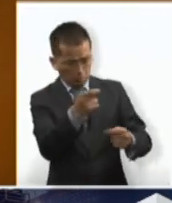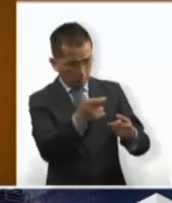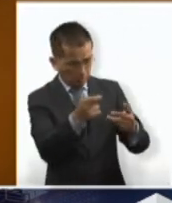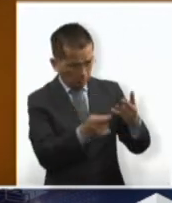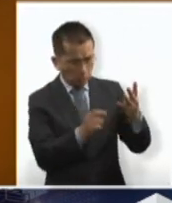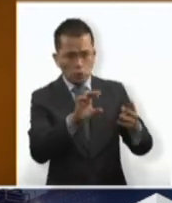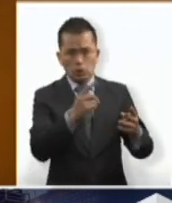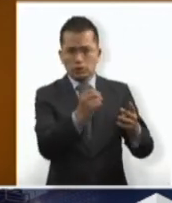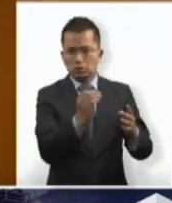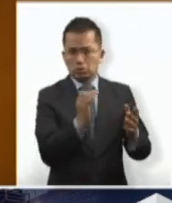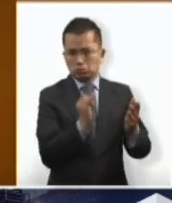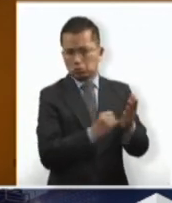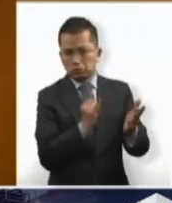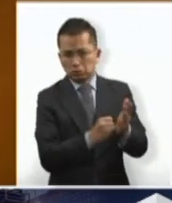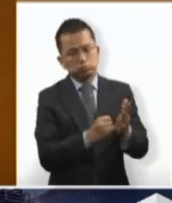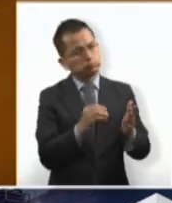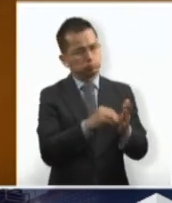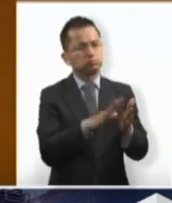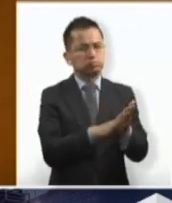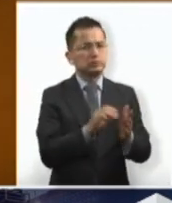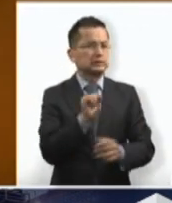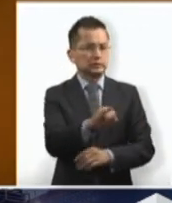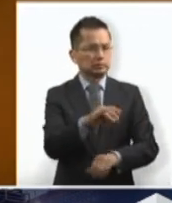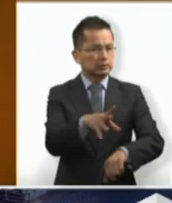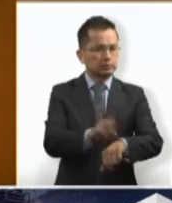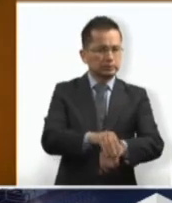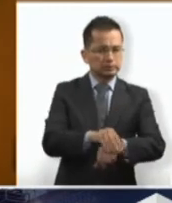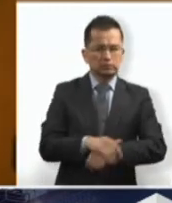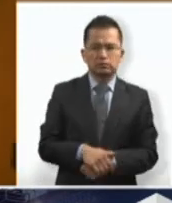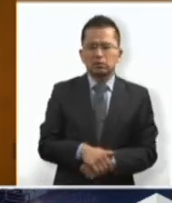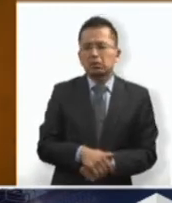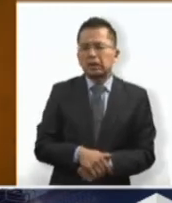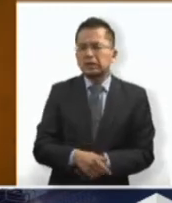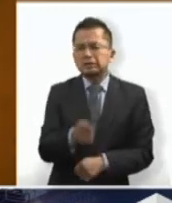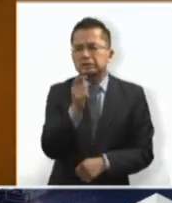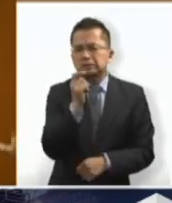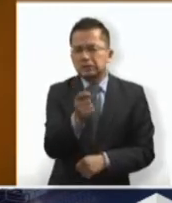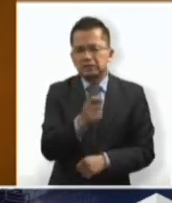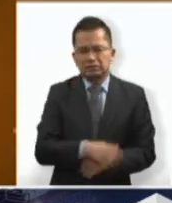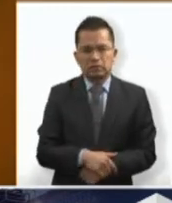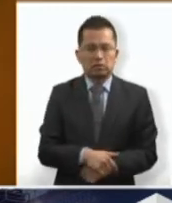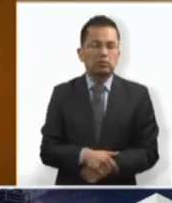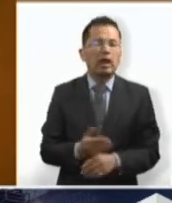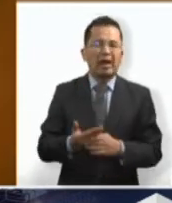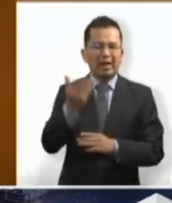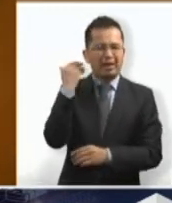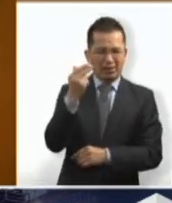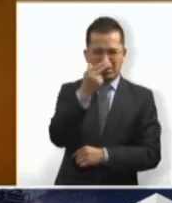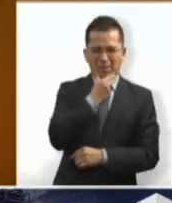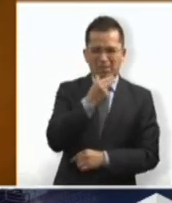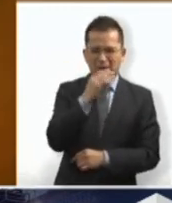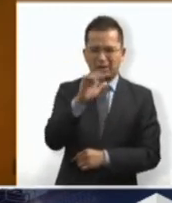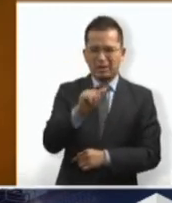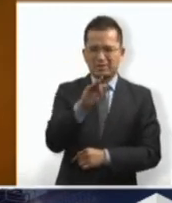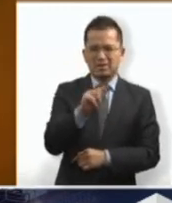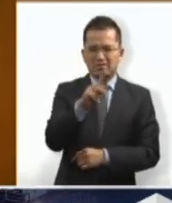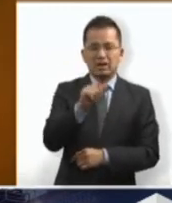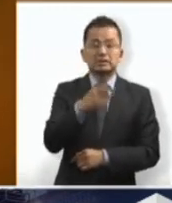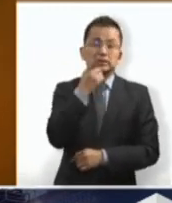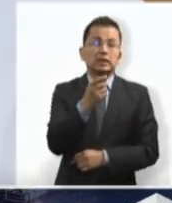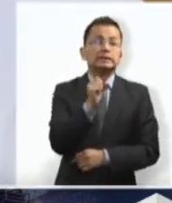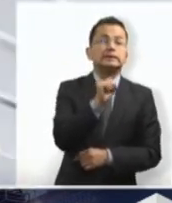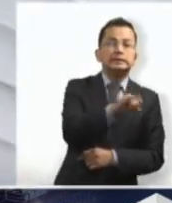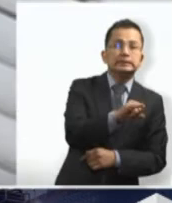Código Fiscal. ¿Qué quiere decir? Que, como diría Mario Moreno Cantinflas, sí, pero